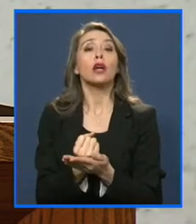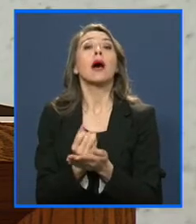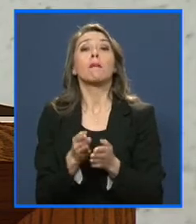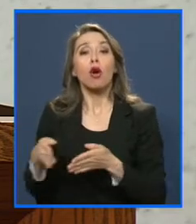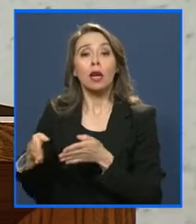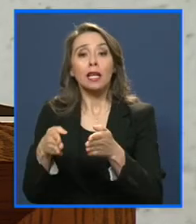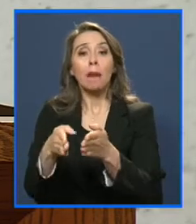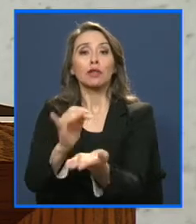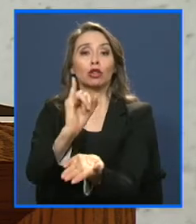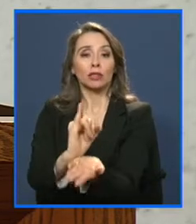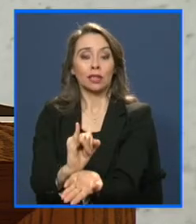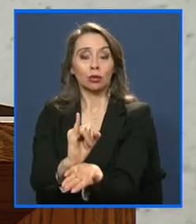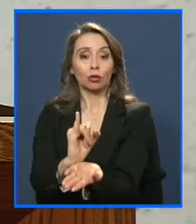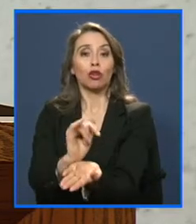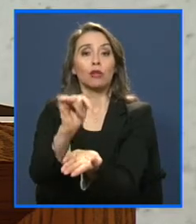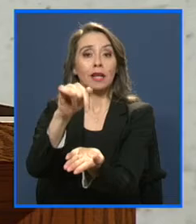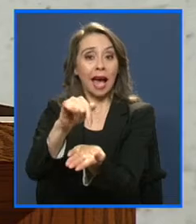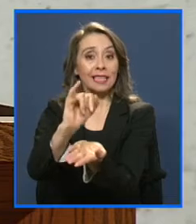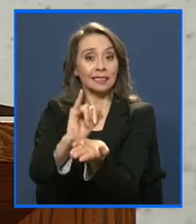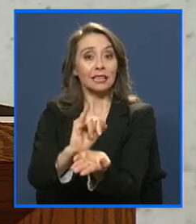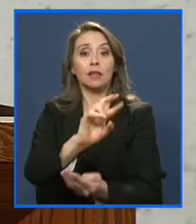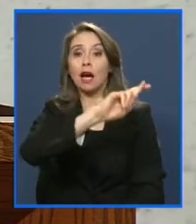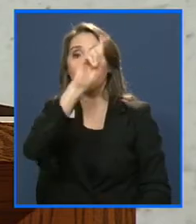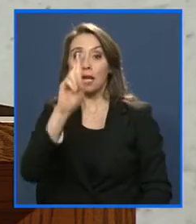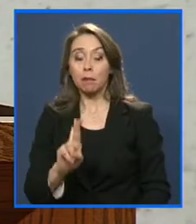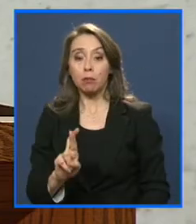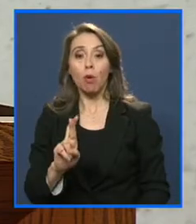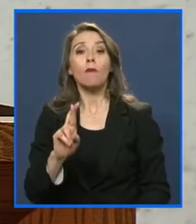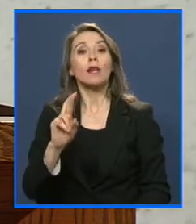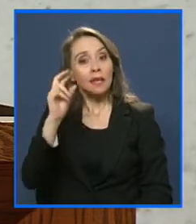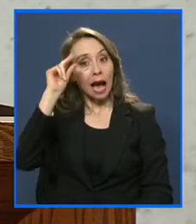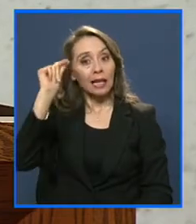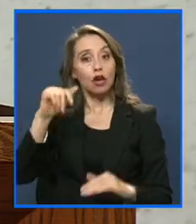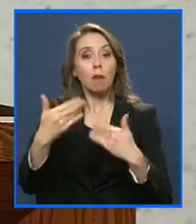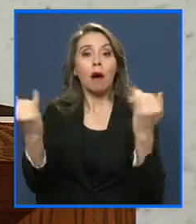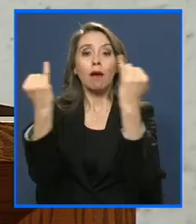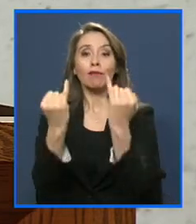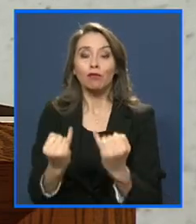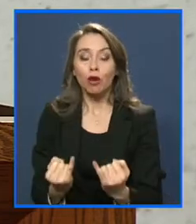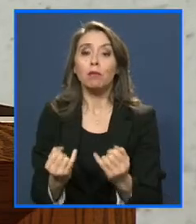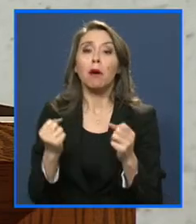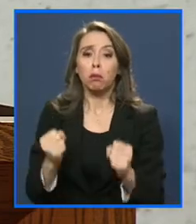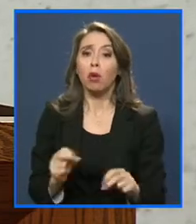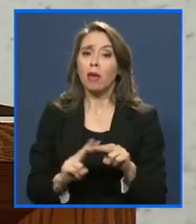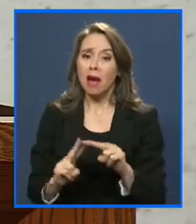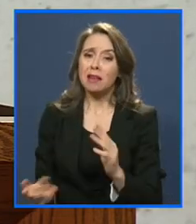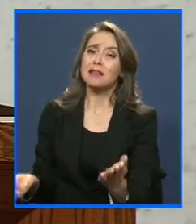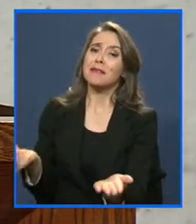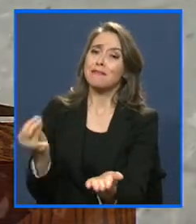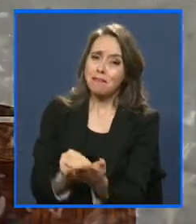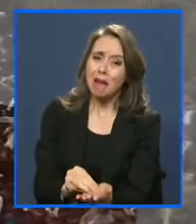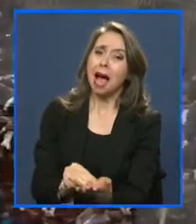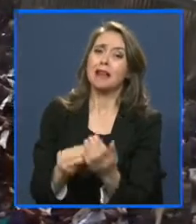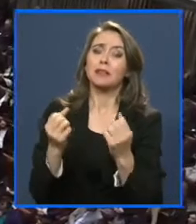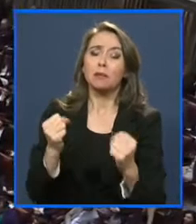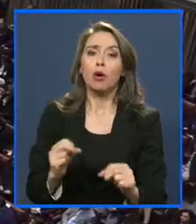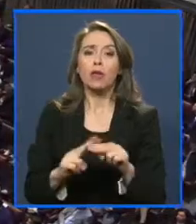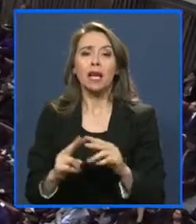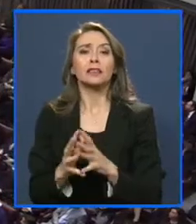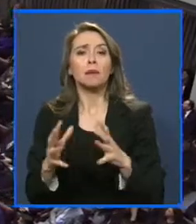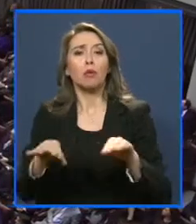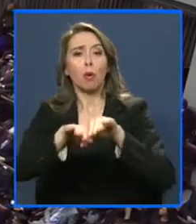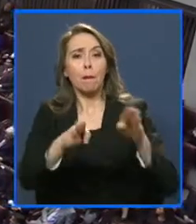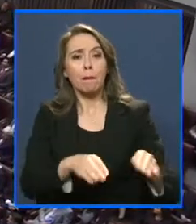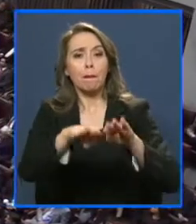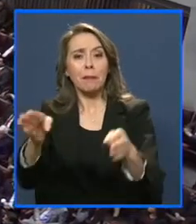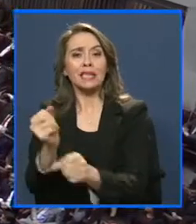en las instancias que la republica se ha dado para darle forma se puede hacer mucho más se pueden hacer muchas mesas de